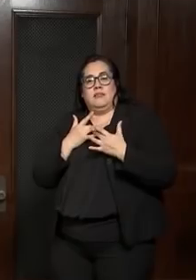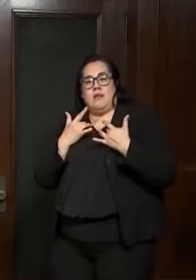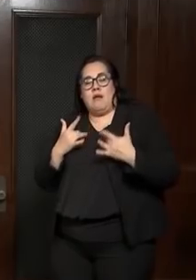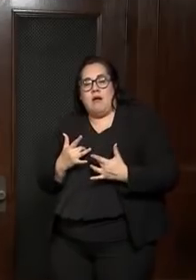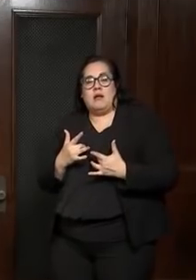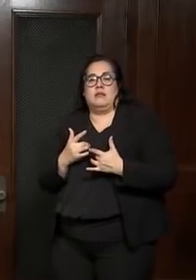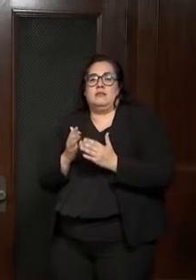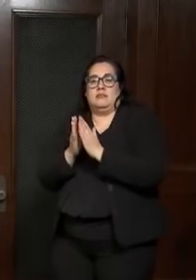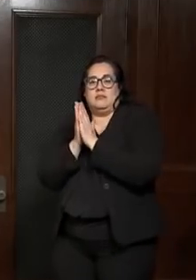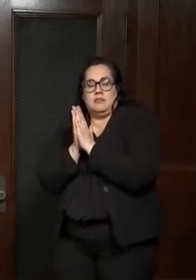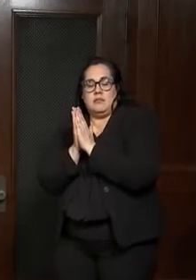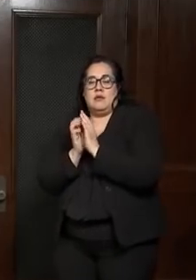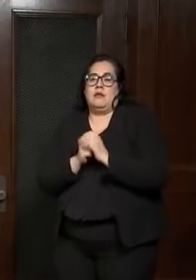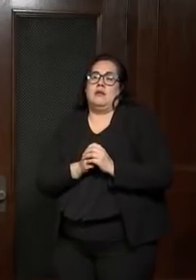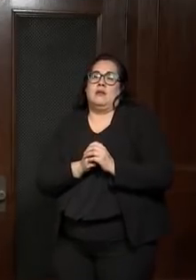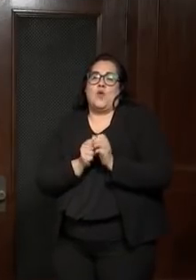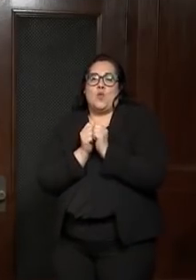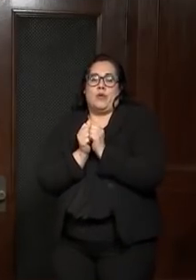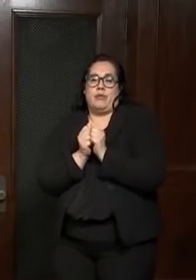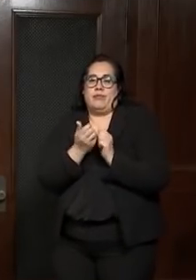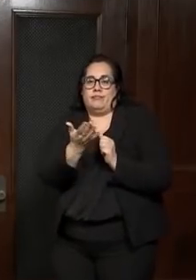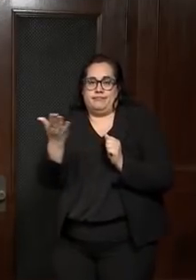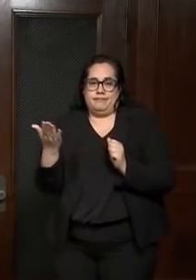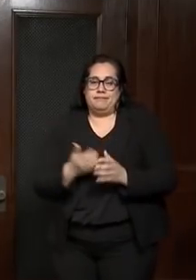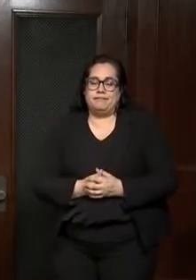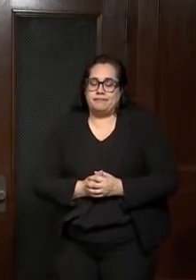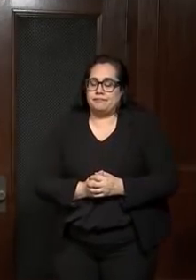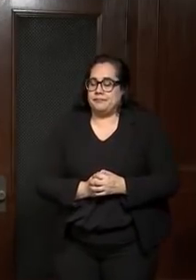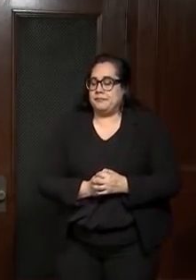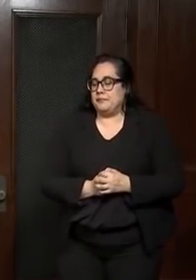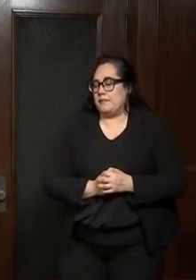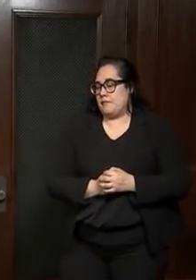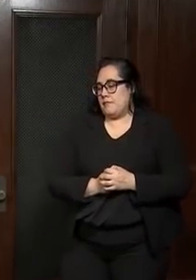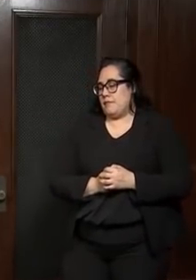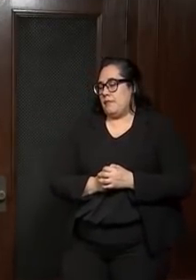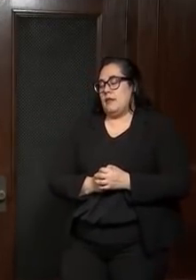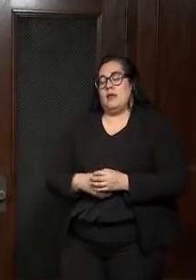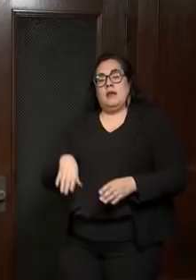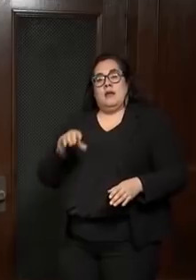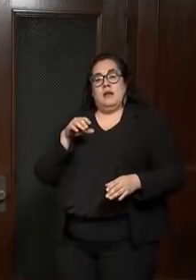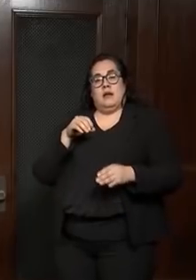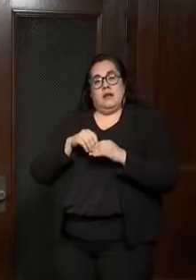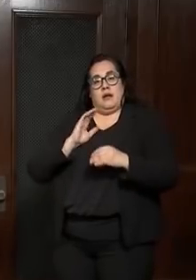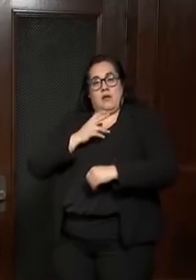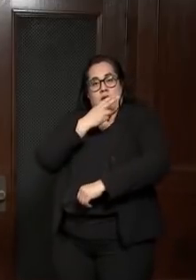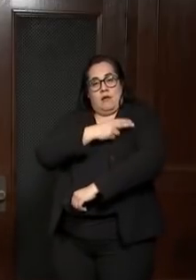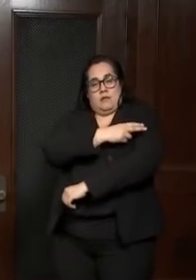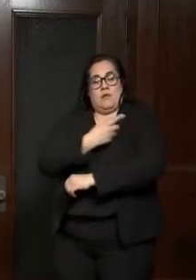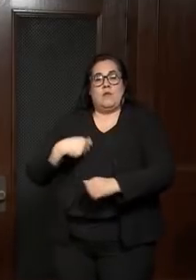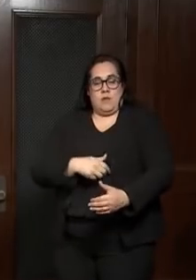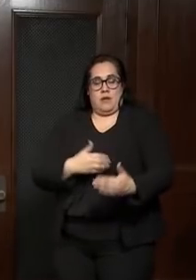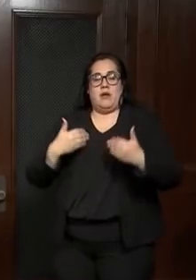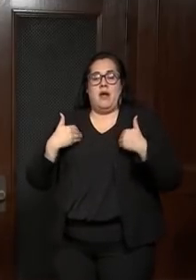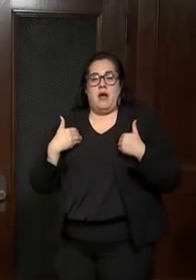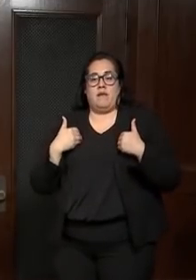nuestras oraciones están con usted. En nuestros hospitales